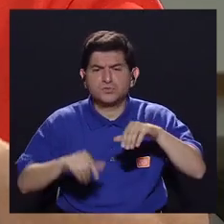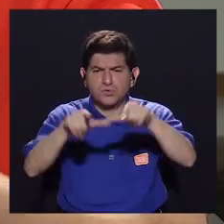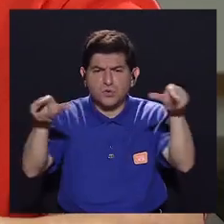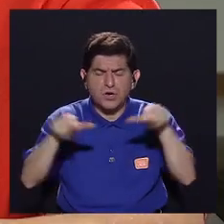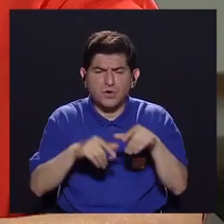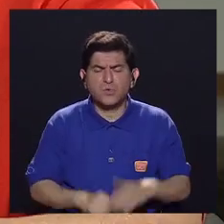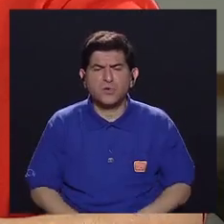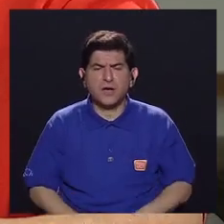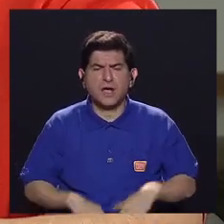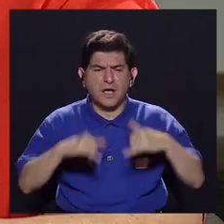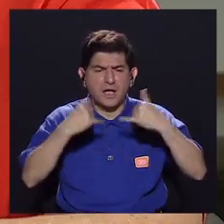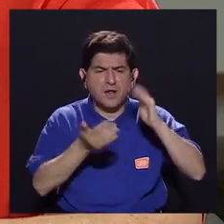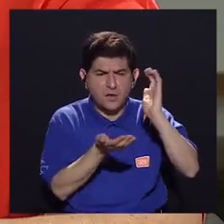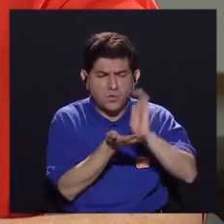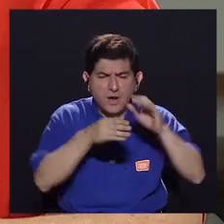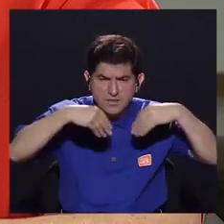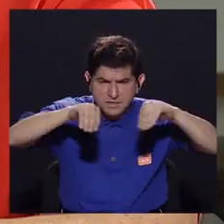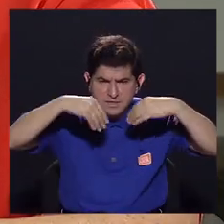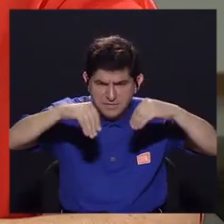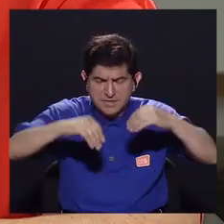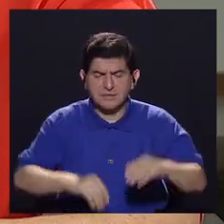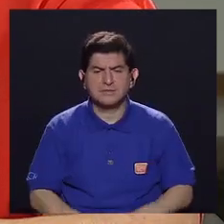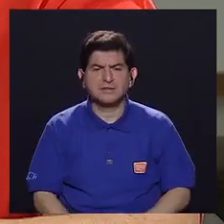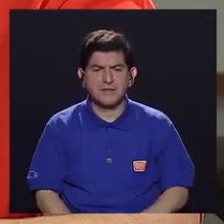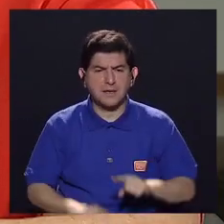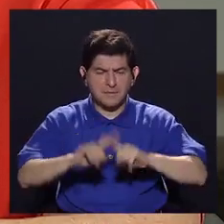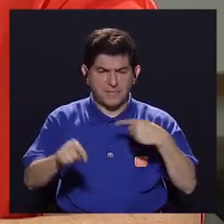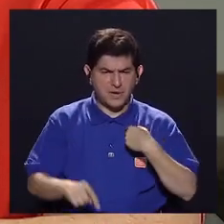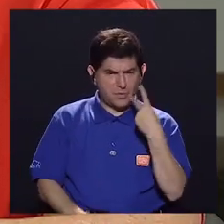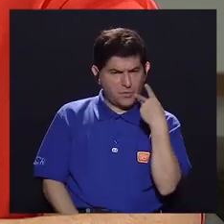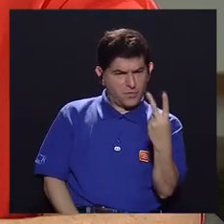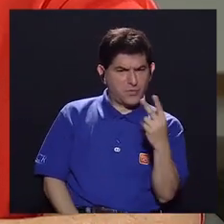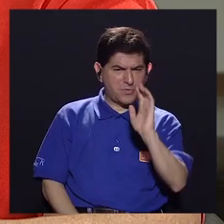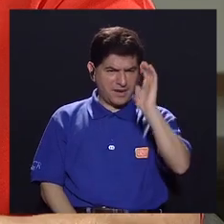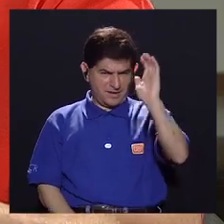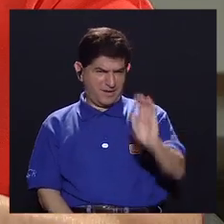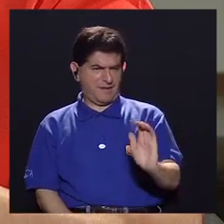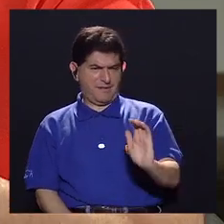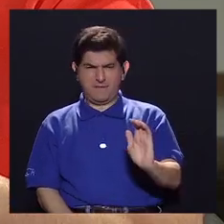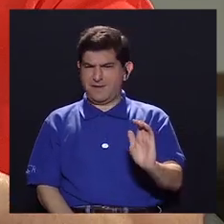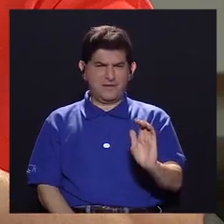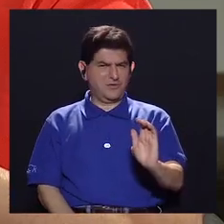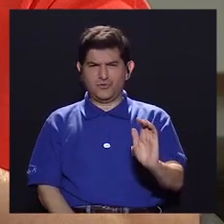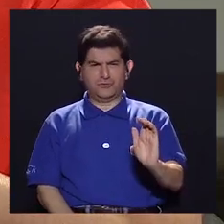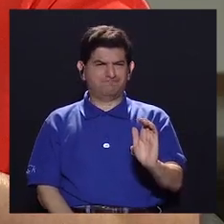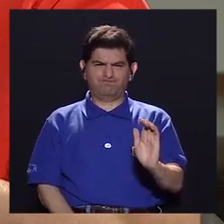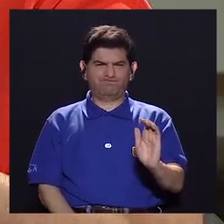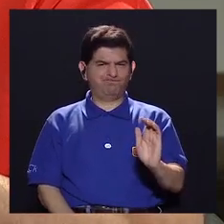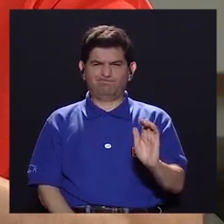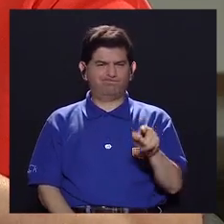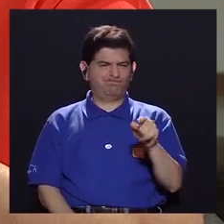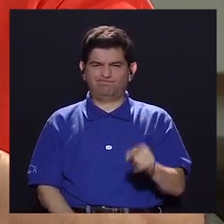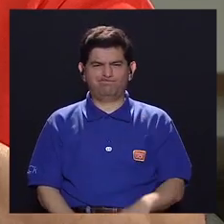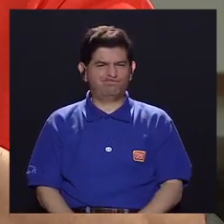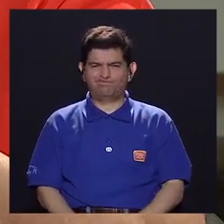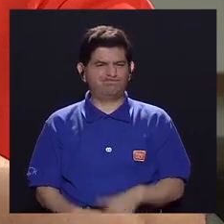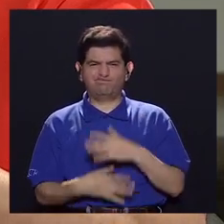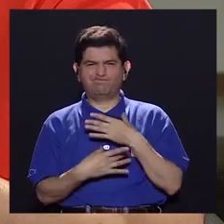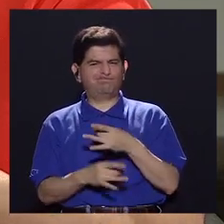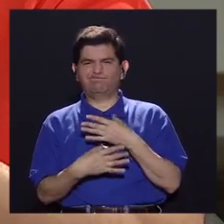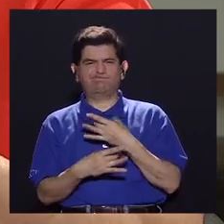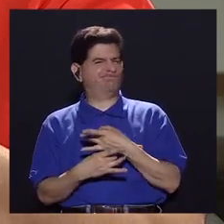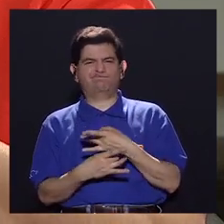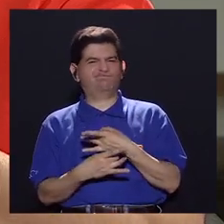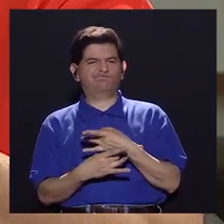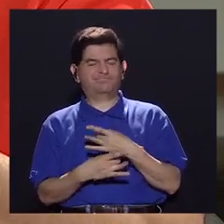supermercados o jugueterías, ¿verdad?, los que tenemos niños pequeños, pero uno ve que el niño no, como dicen